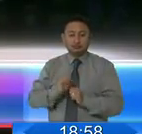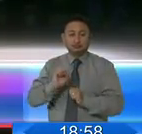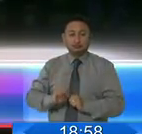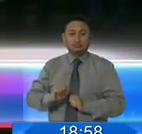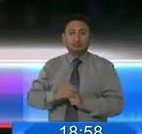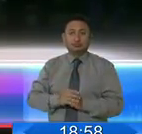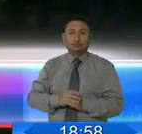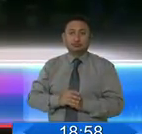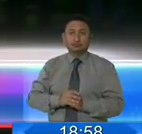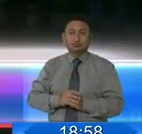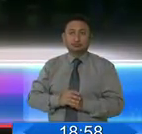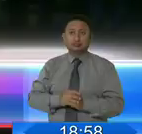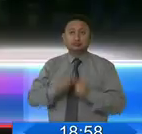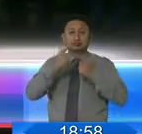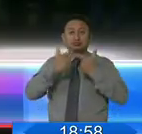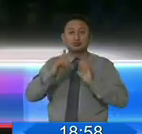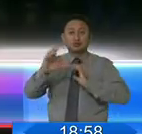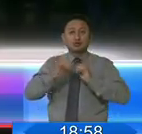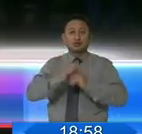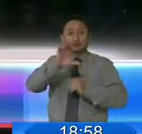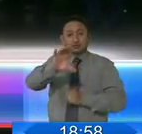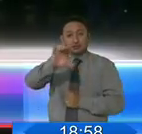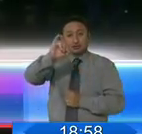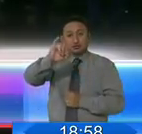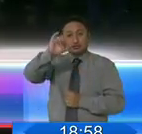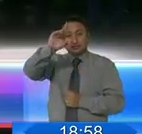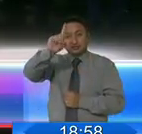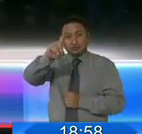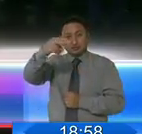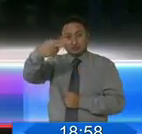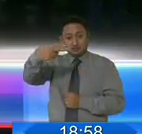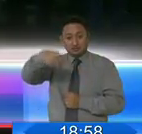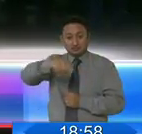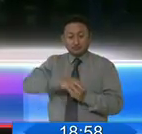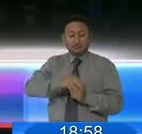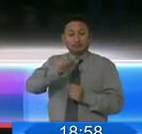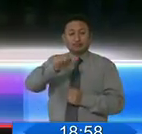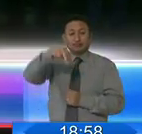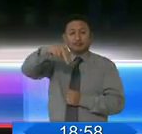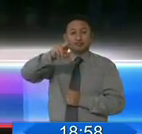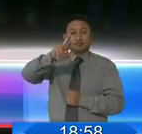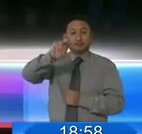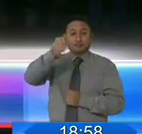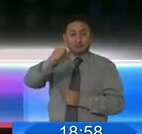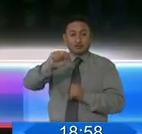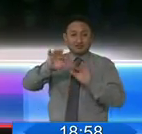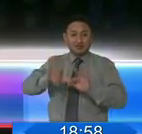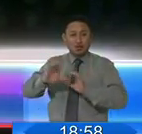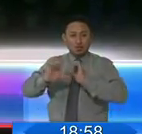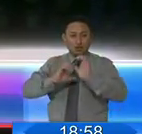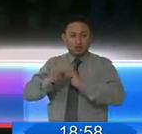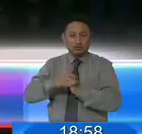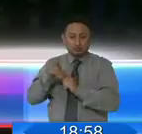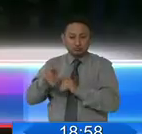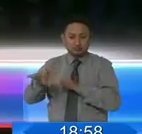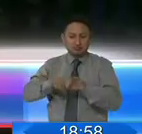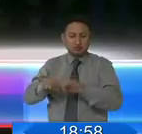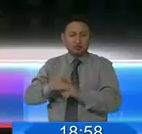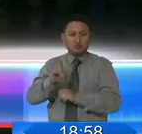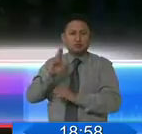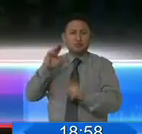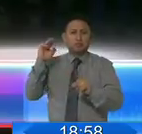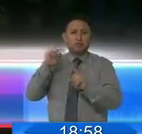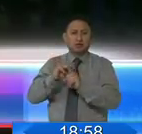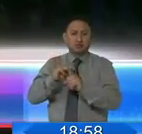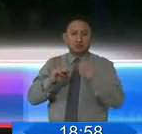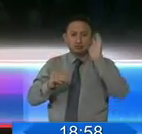el redactor para la libertad de expresión a la cdh justamente andrés michelena secretario de comunicación indicó un mensaje que le